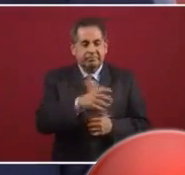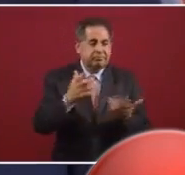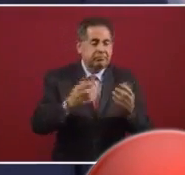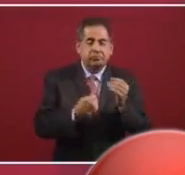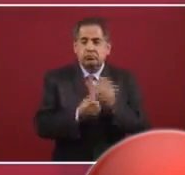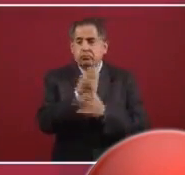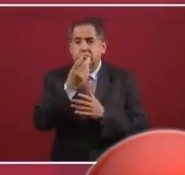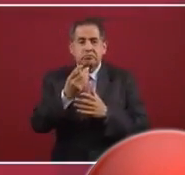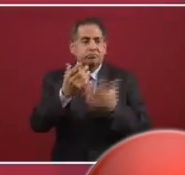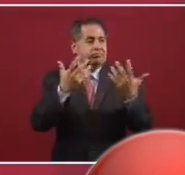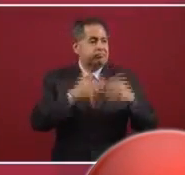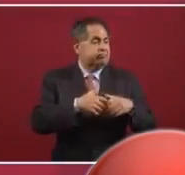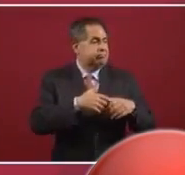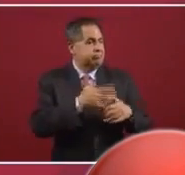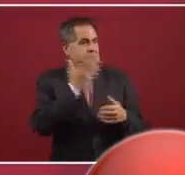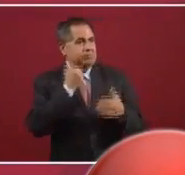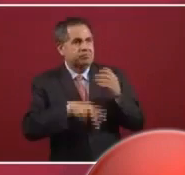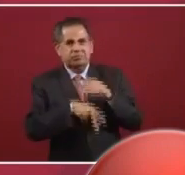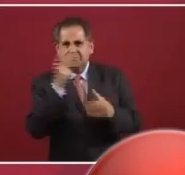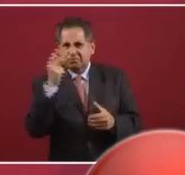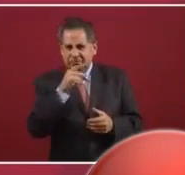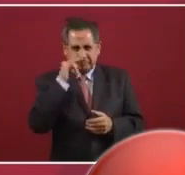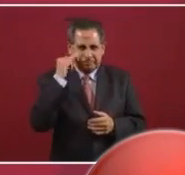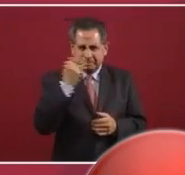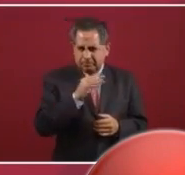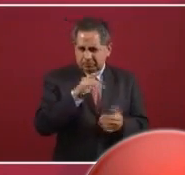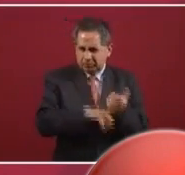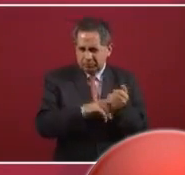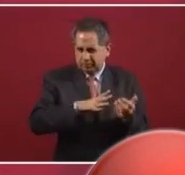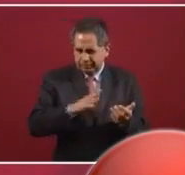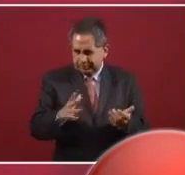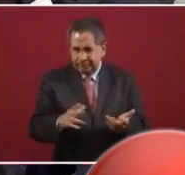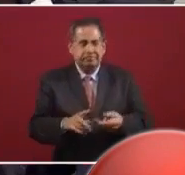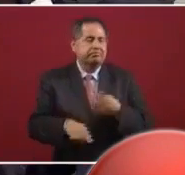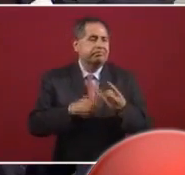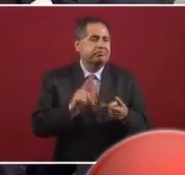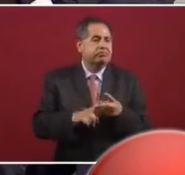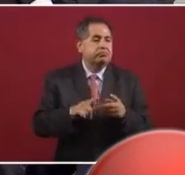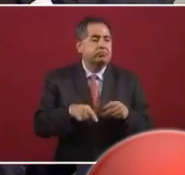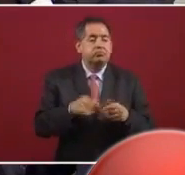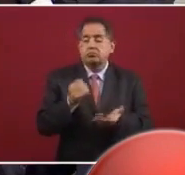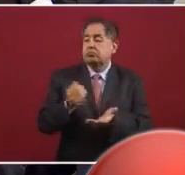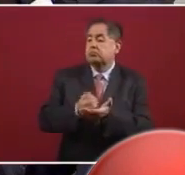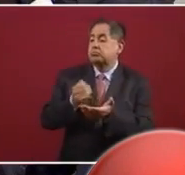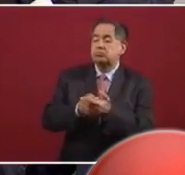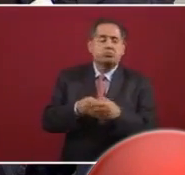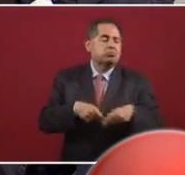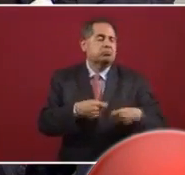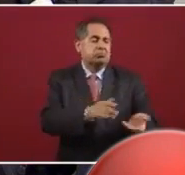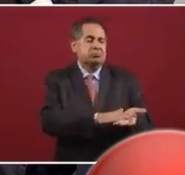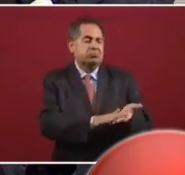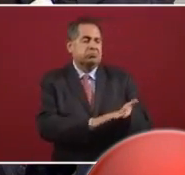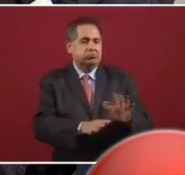empresas fantasmas, que se cancele la condonación de impuestos,